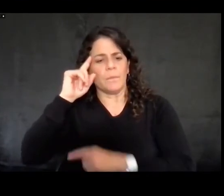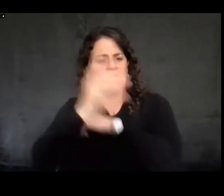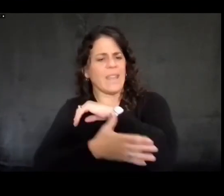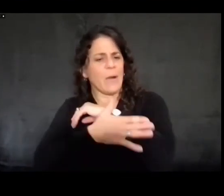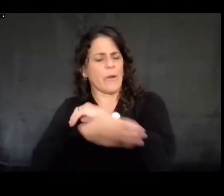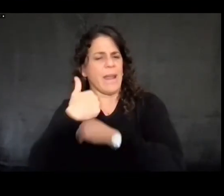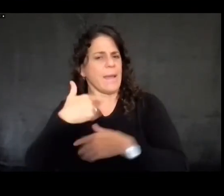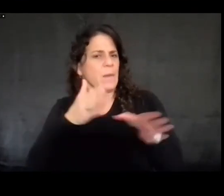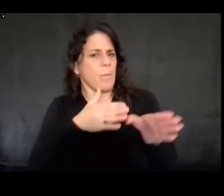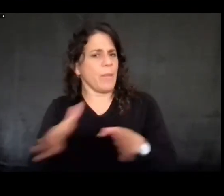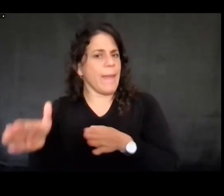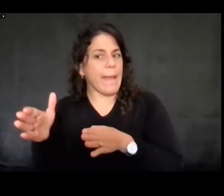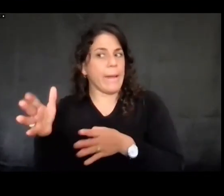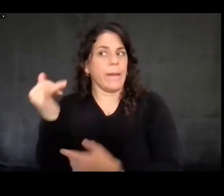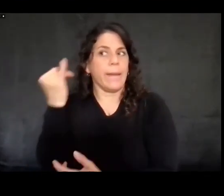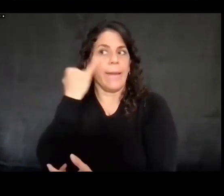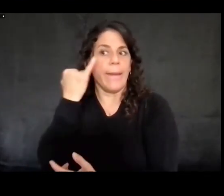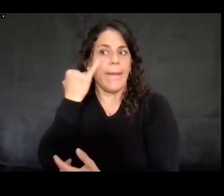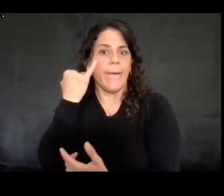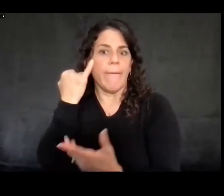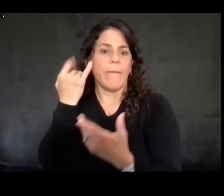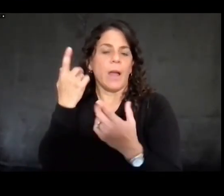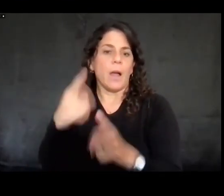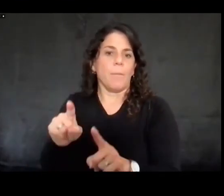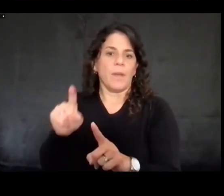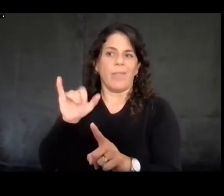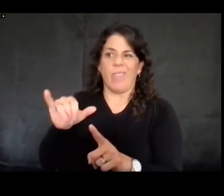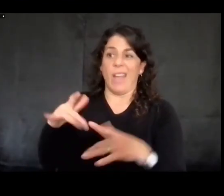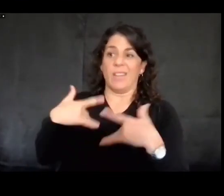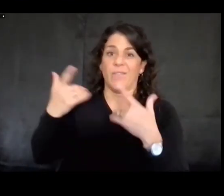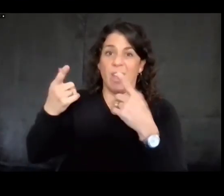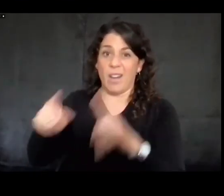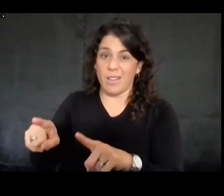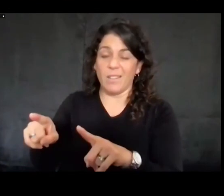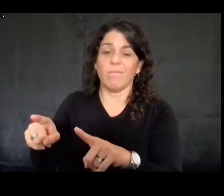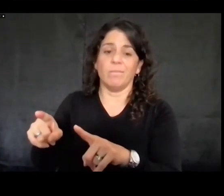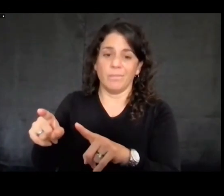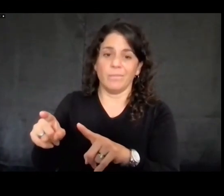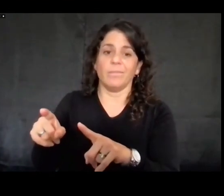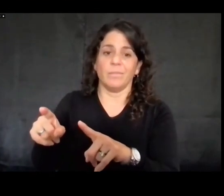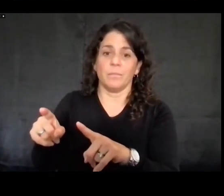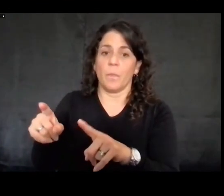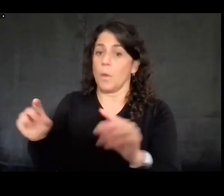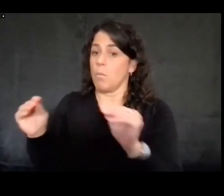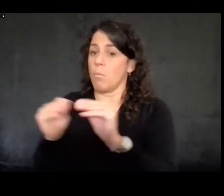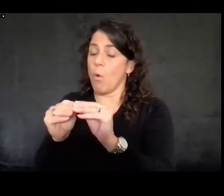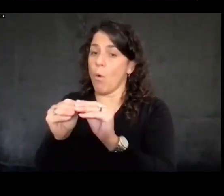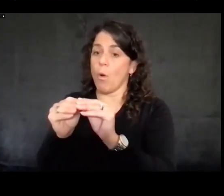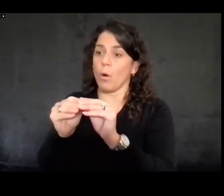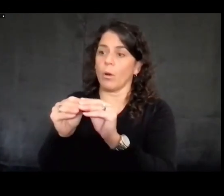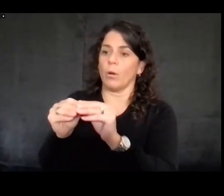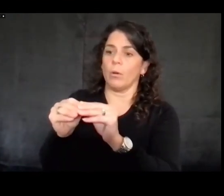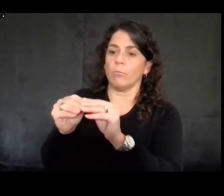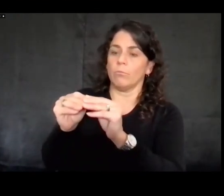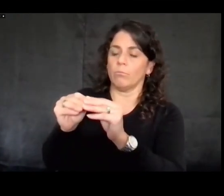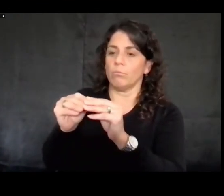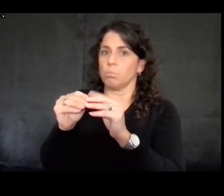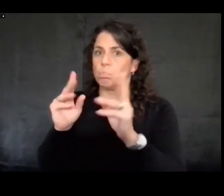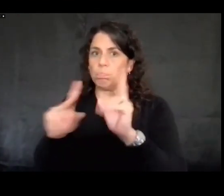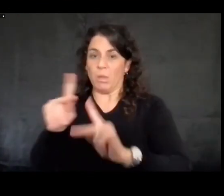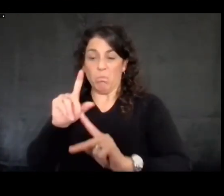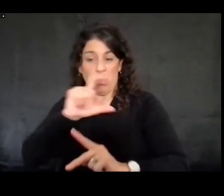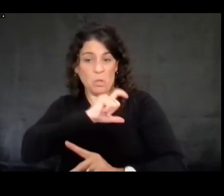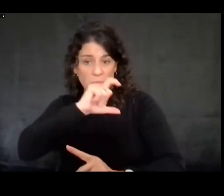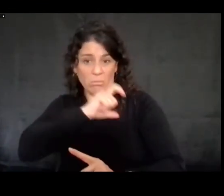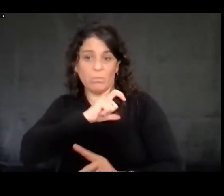que cuando él tiene un plan para enfocarse en ese evento va a haber más